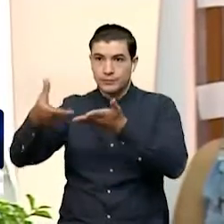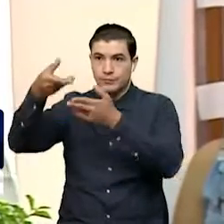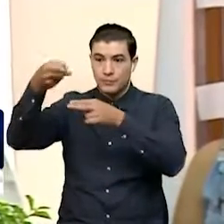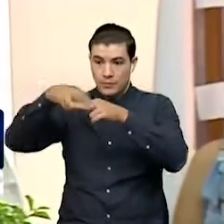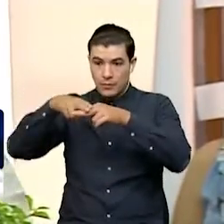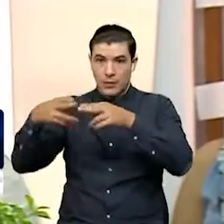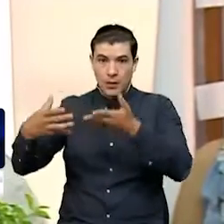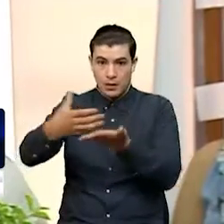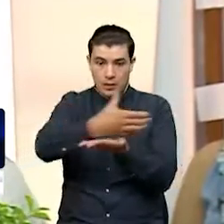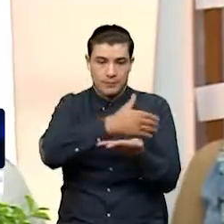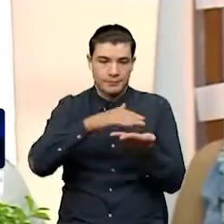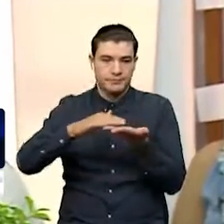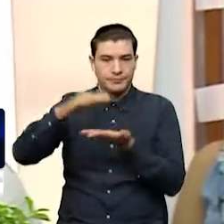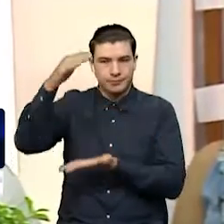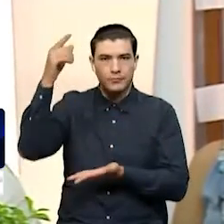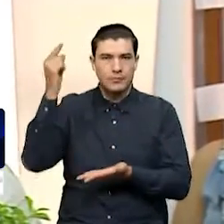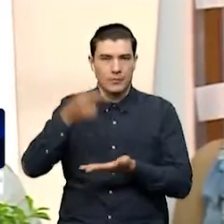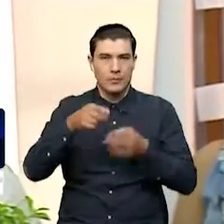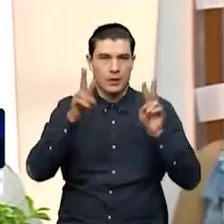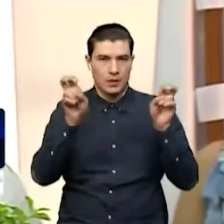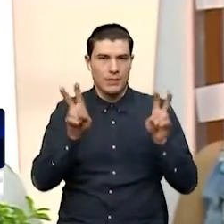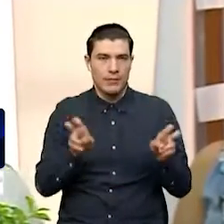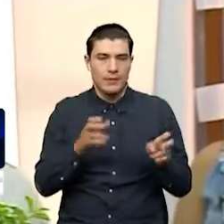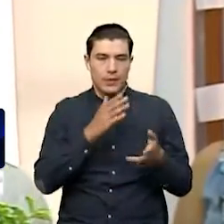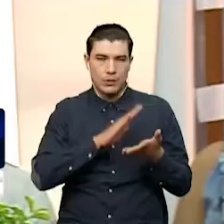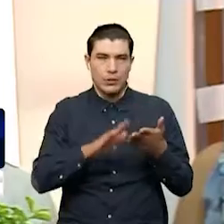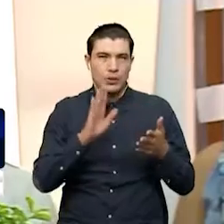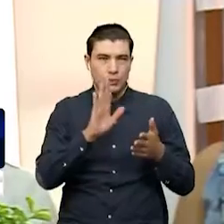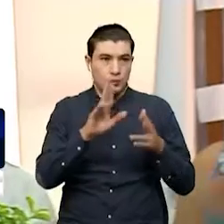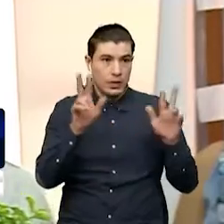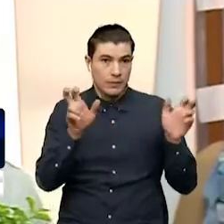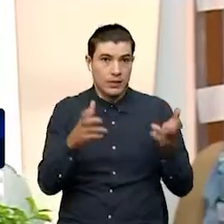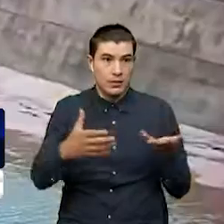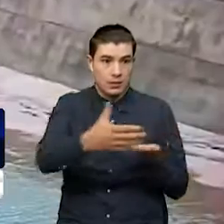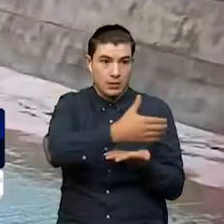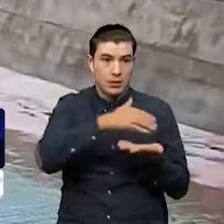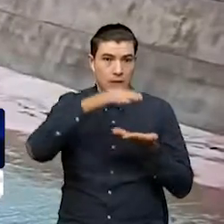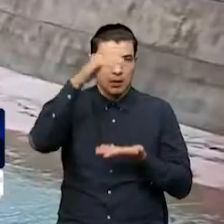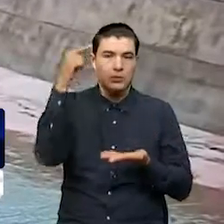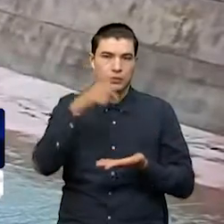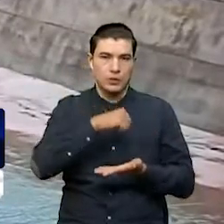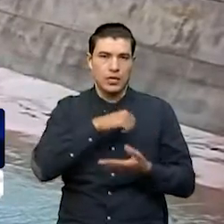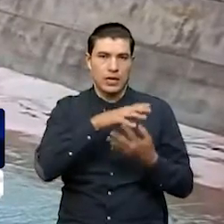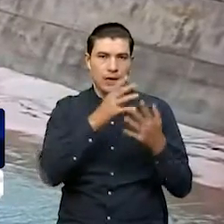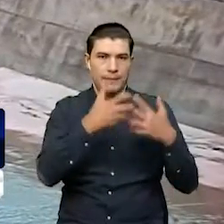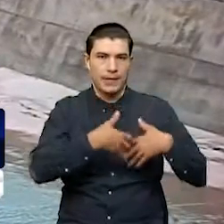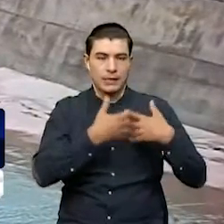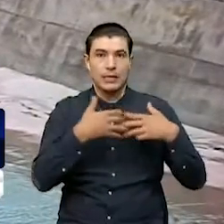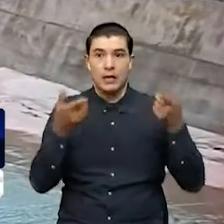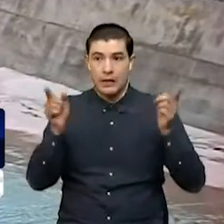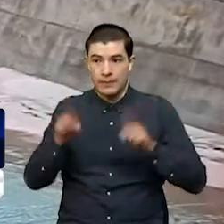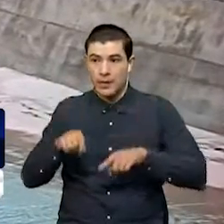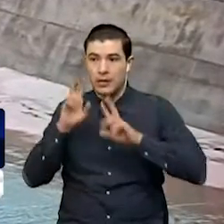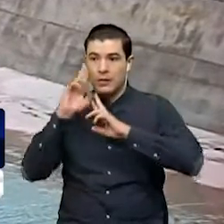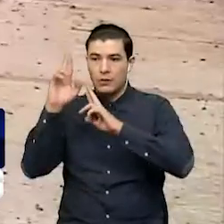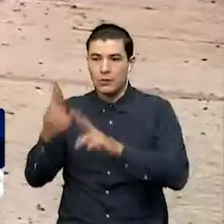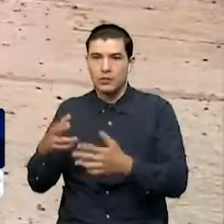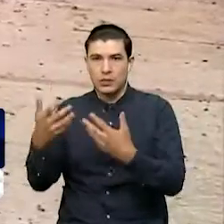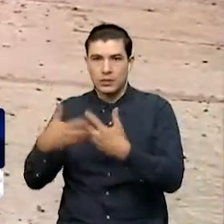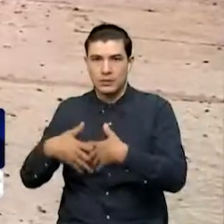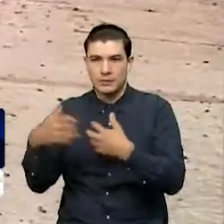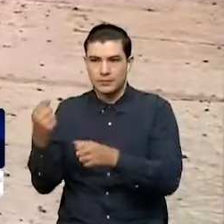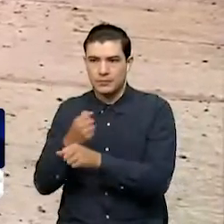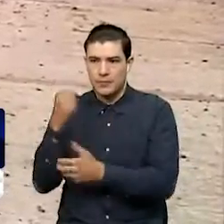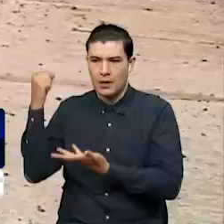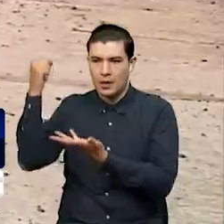demás sistemas de tasas de cultivo perdón tenemos en la corporación también destacó la inversión en obras fundamentales que superan los